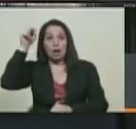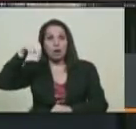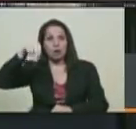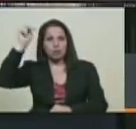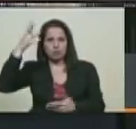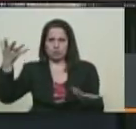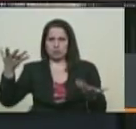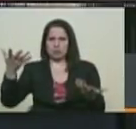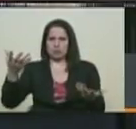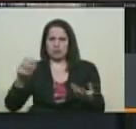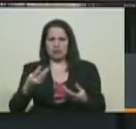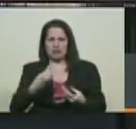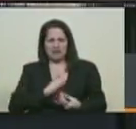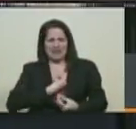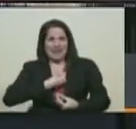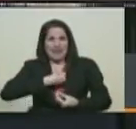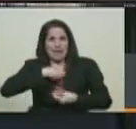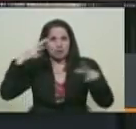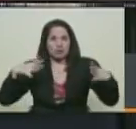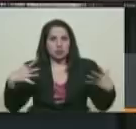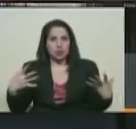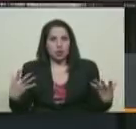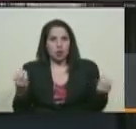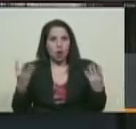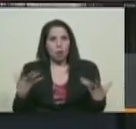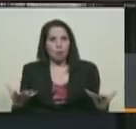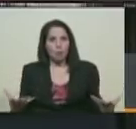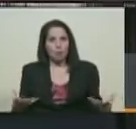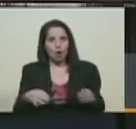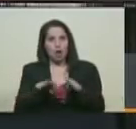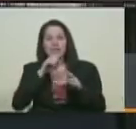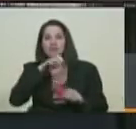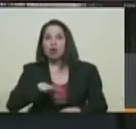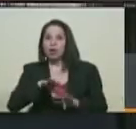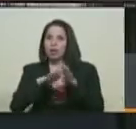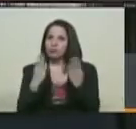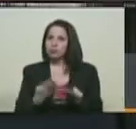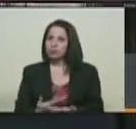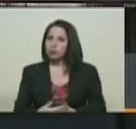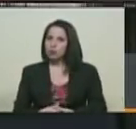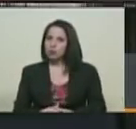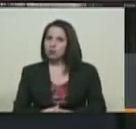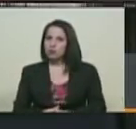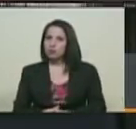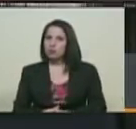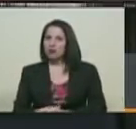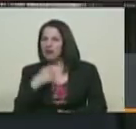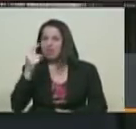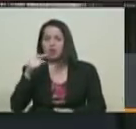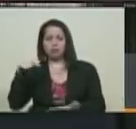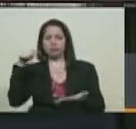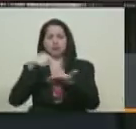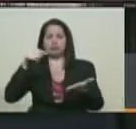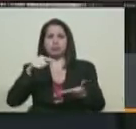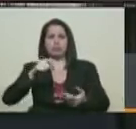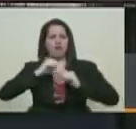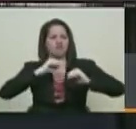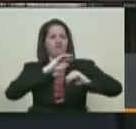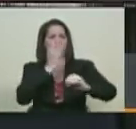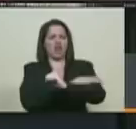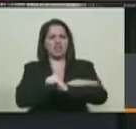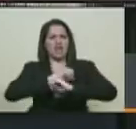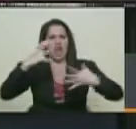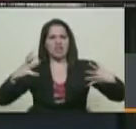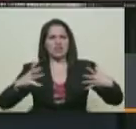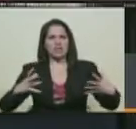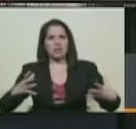tiene parangón en la historia de la humanidad. Que diga que él tiene un botón más fuerte, más gordo y más grande,